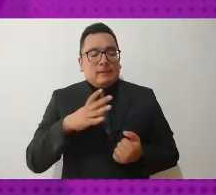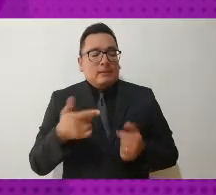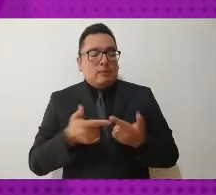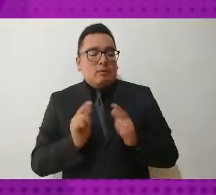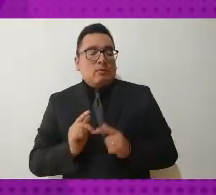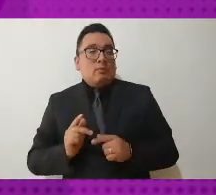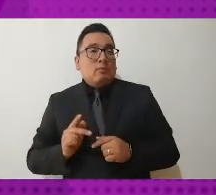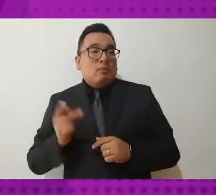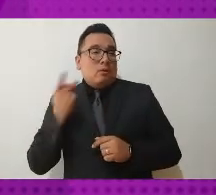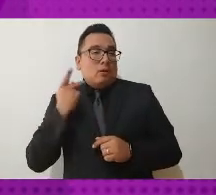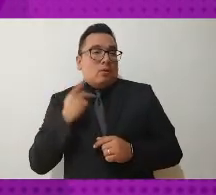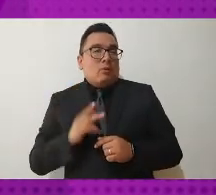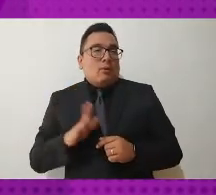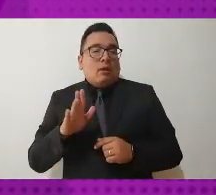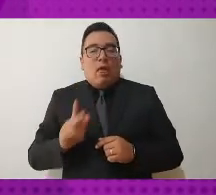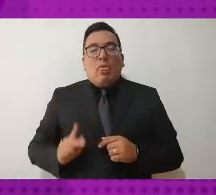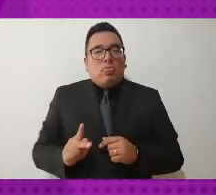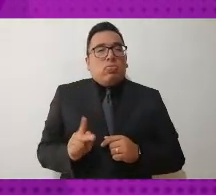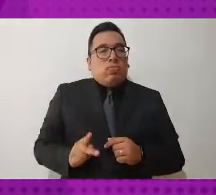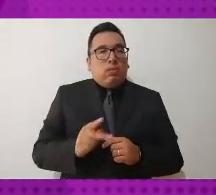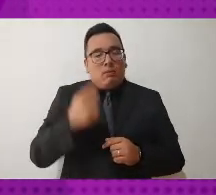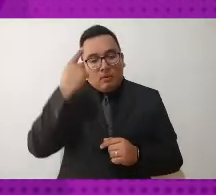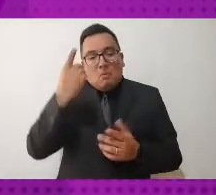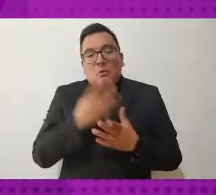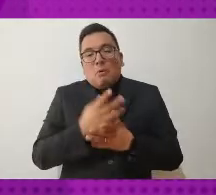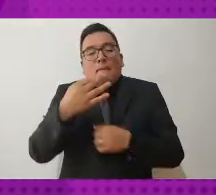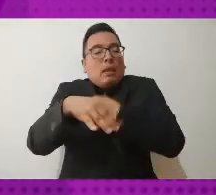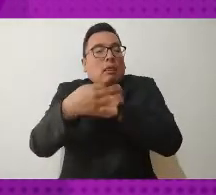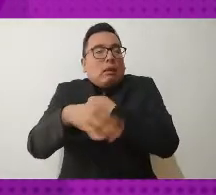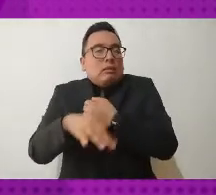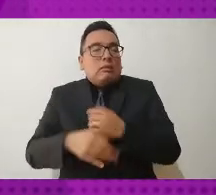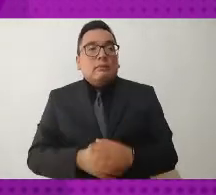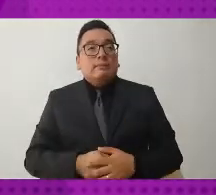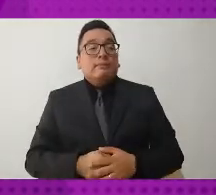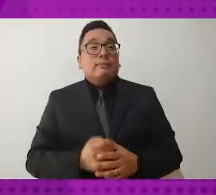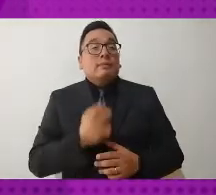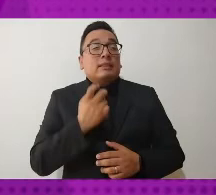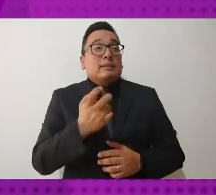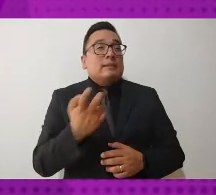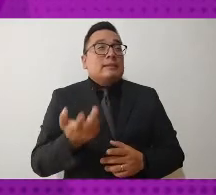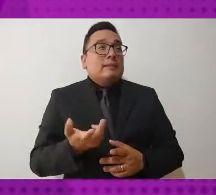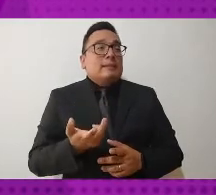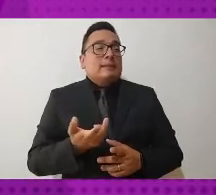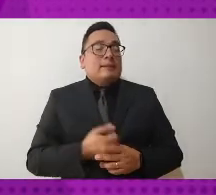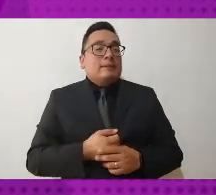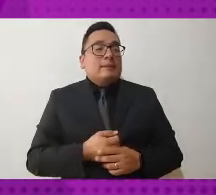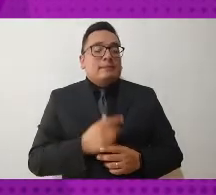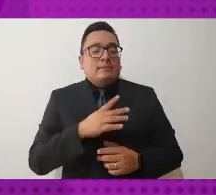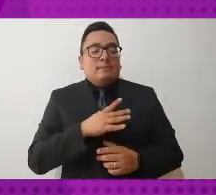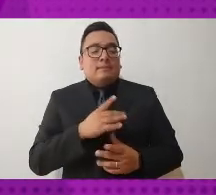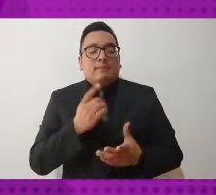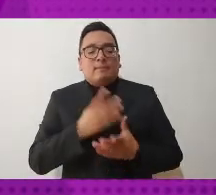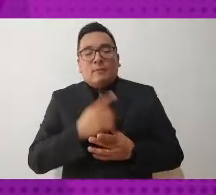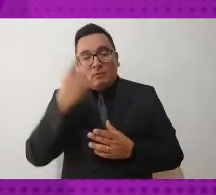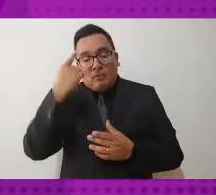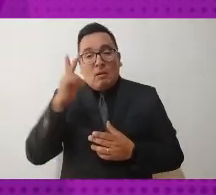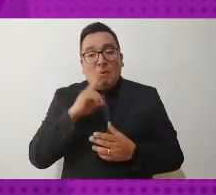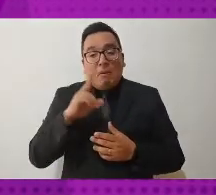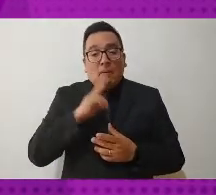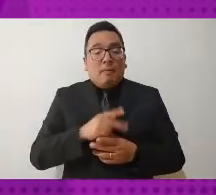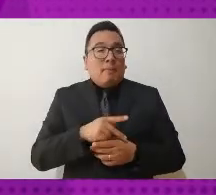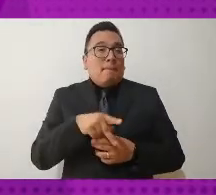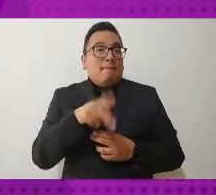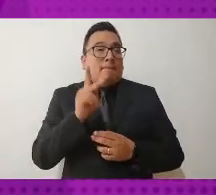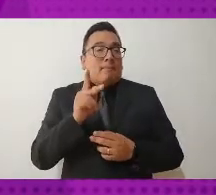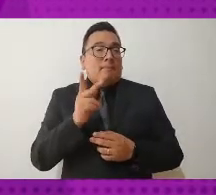los partidos para que pudieran acceder cumplir con algo que les ordenaba el tribunal y que realmente Pues solamente lo hicieron para cumplir Pero